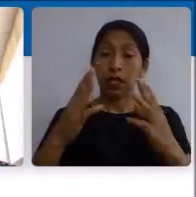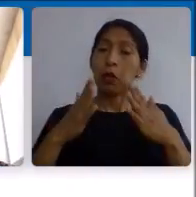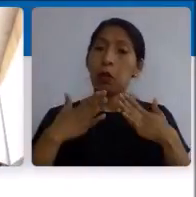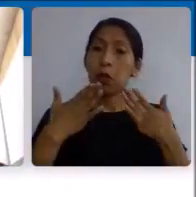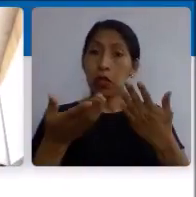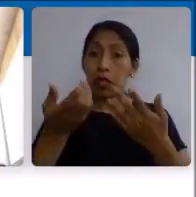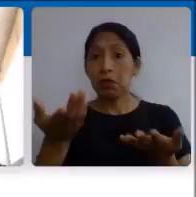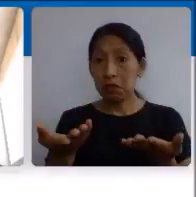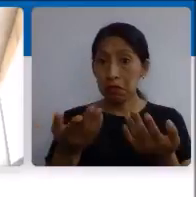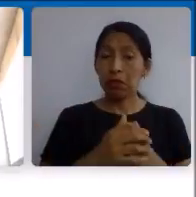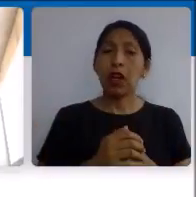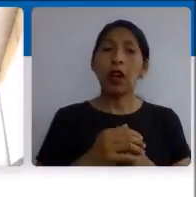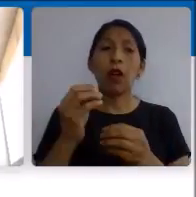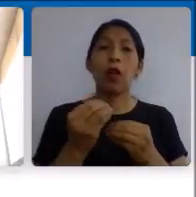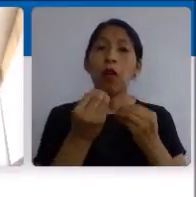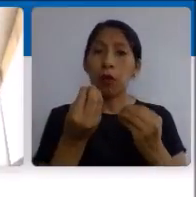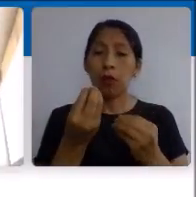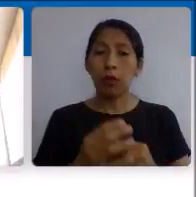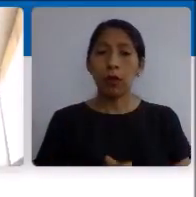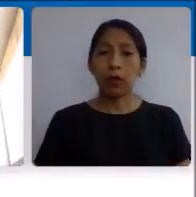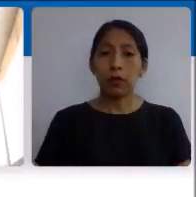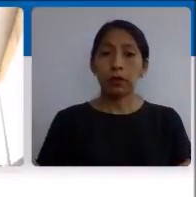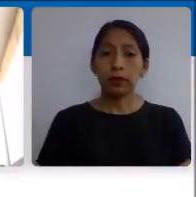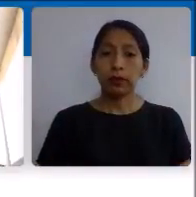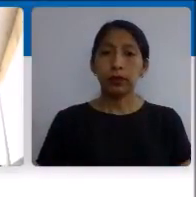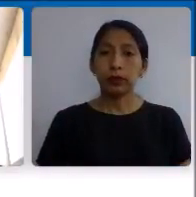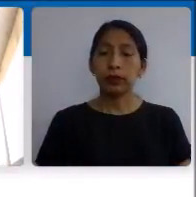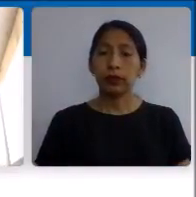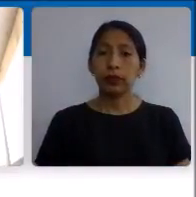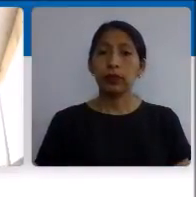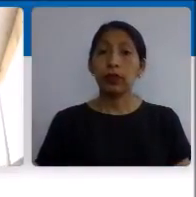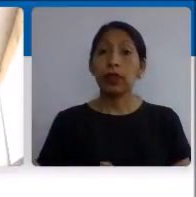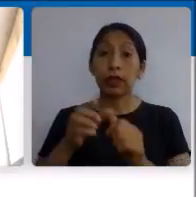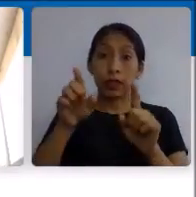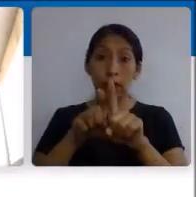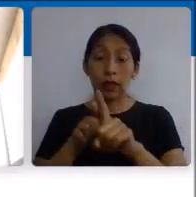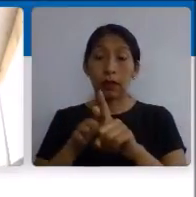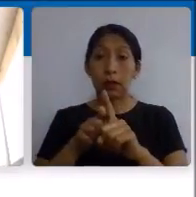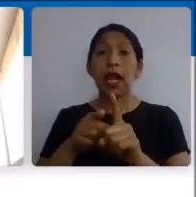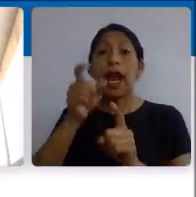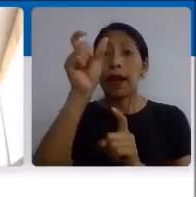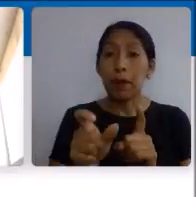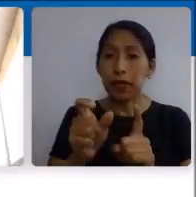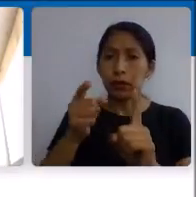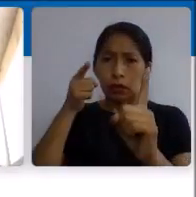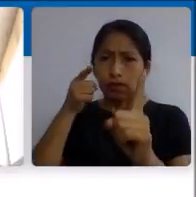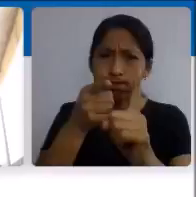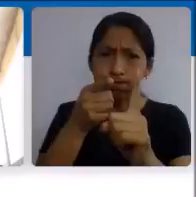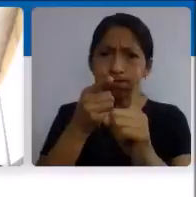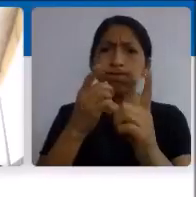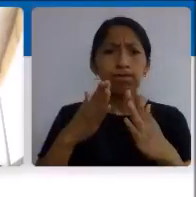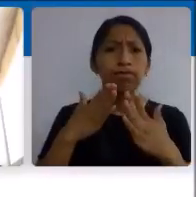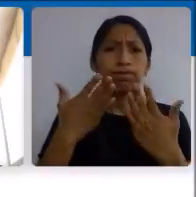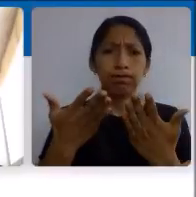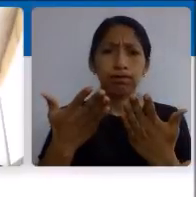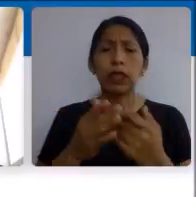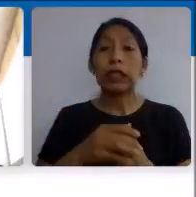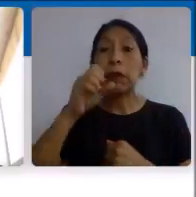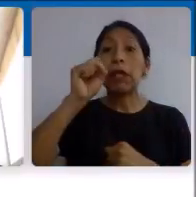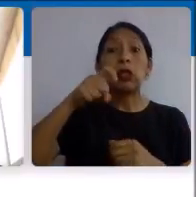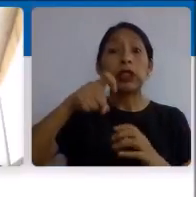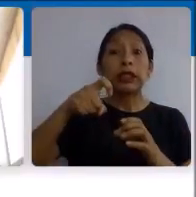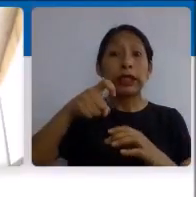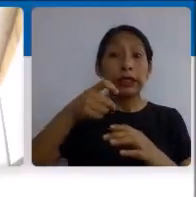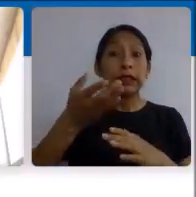para poder comercializar, como el dirigirse directamente al consumidor final, ¿no? Pero para esto sí necesitas